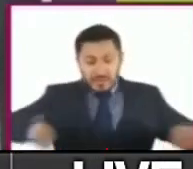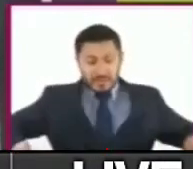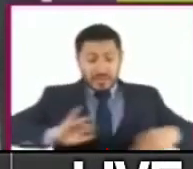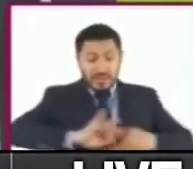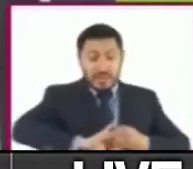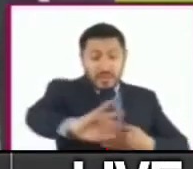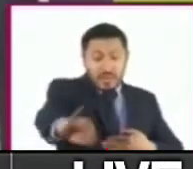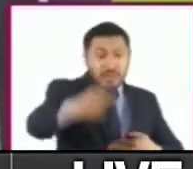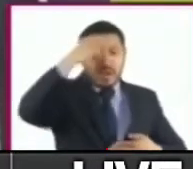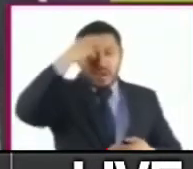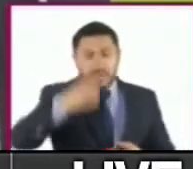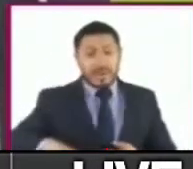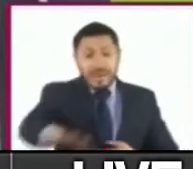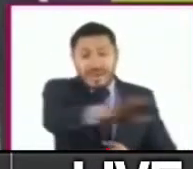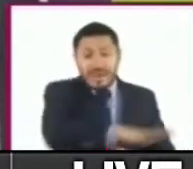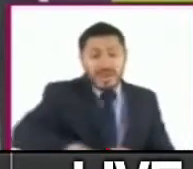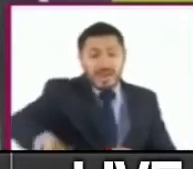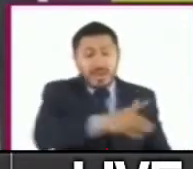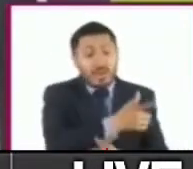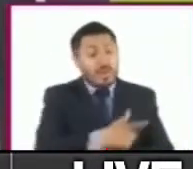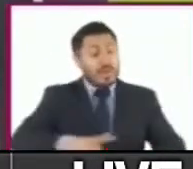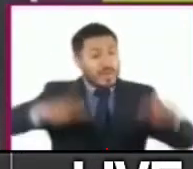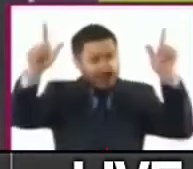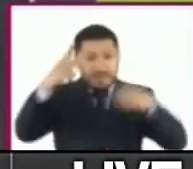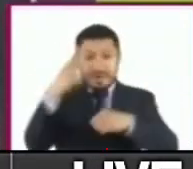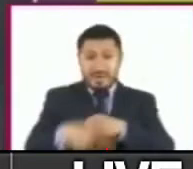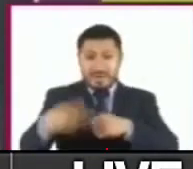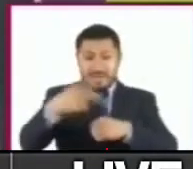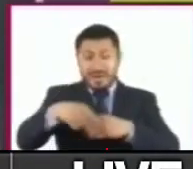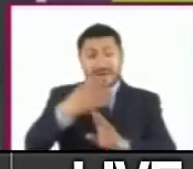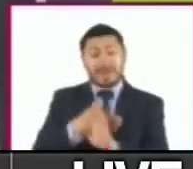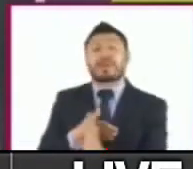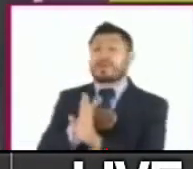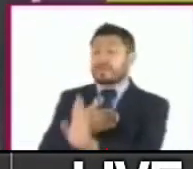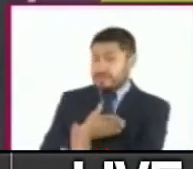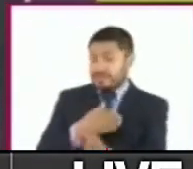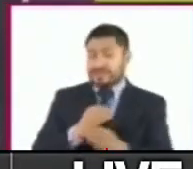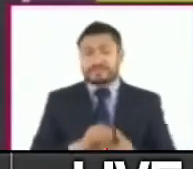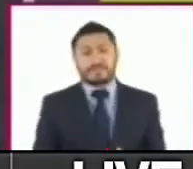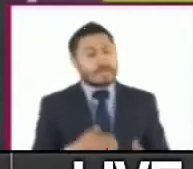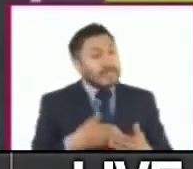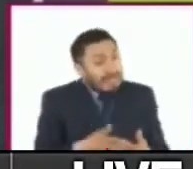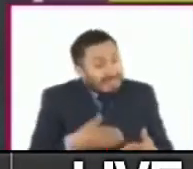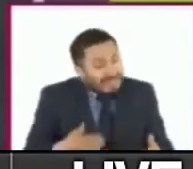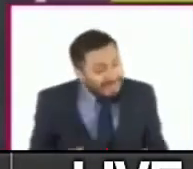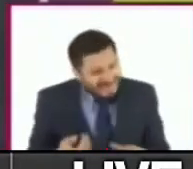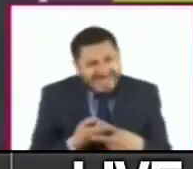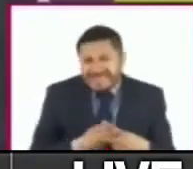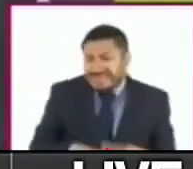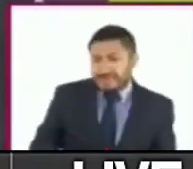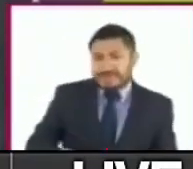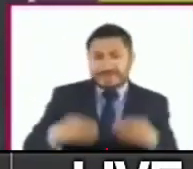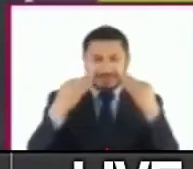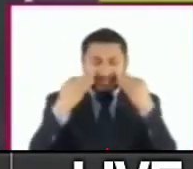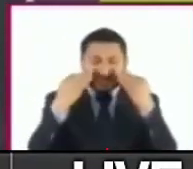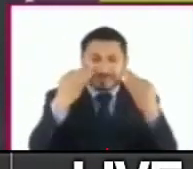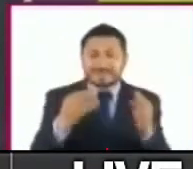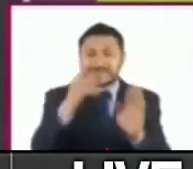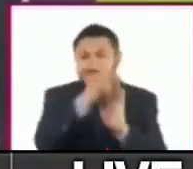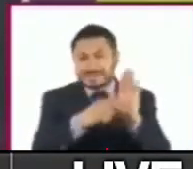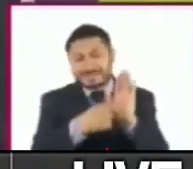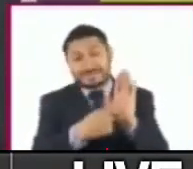podamos trabajar mejor y evitar ponernos en riesgo. Antes de comenzar con nuestro calentamiento, veamos la siguiente